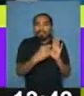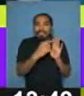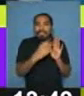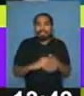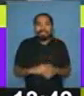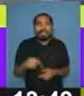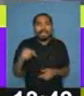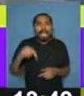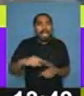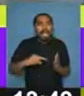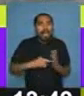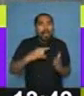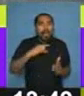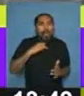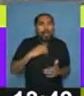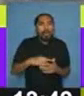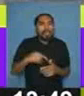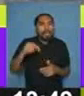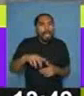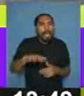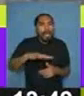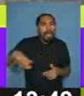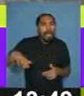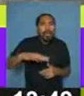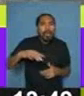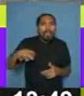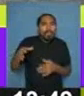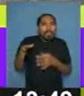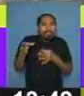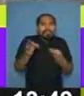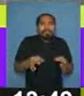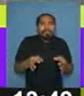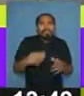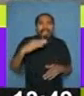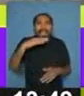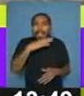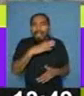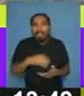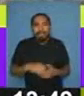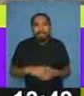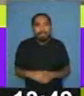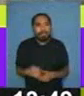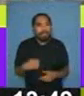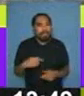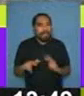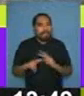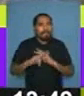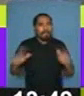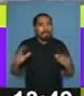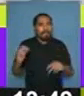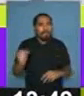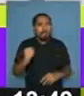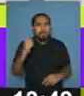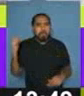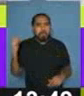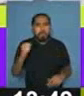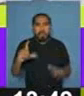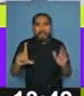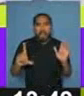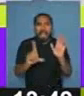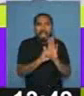hoy estamos acá en Libertador. Creo que es una enorme noticia que una ley, nuestro gobierno